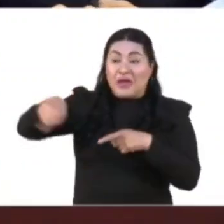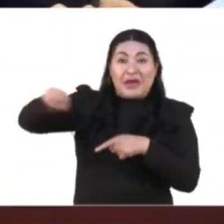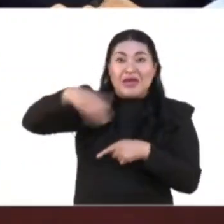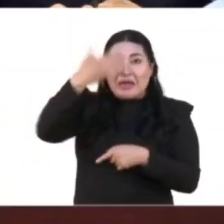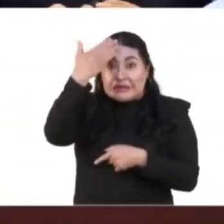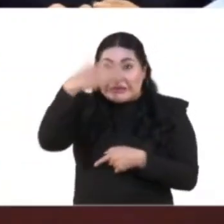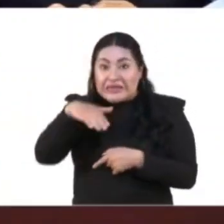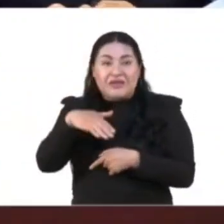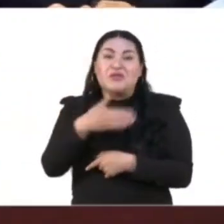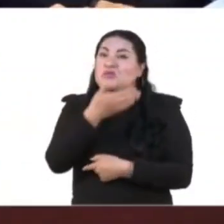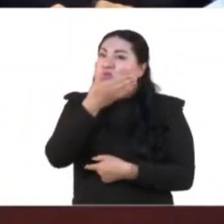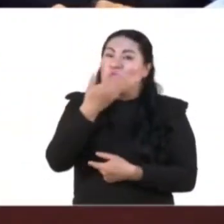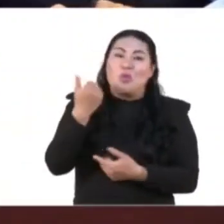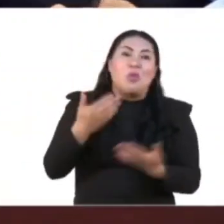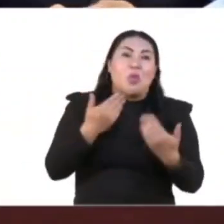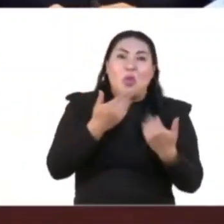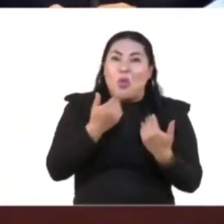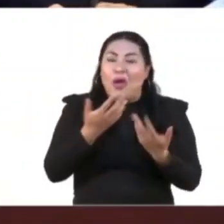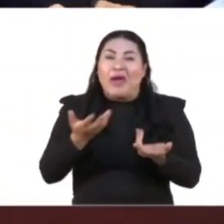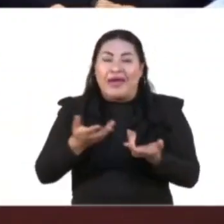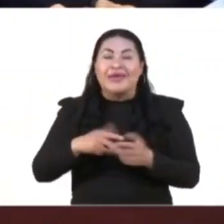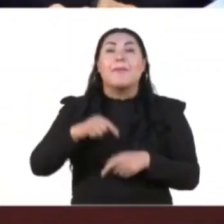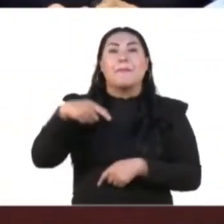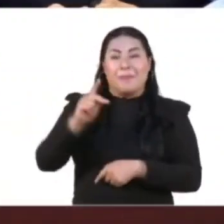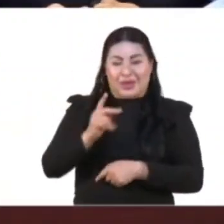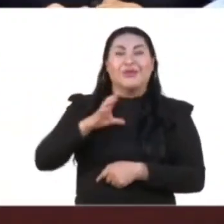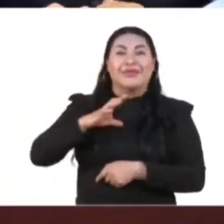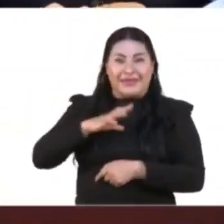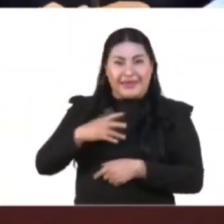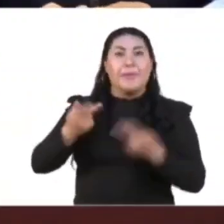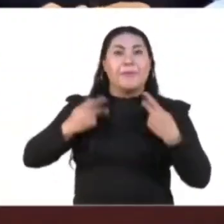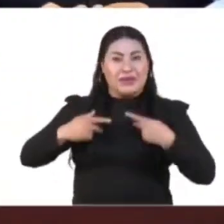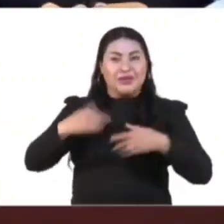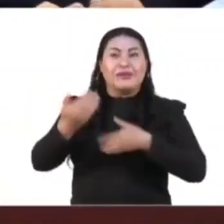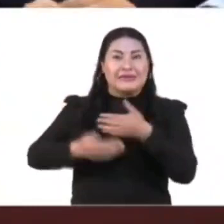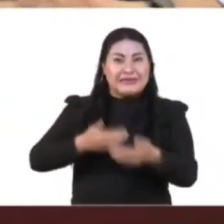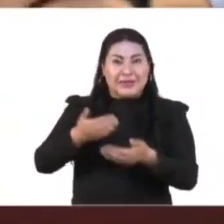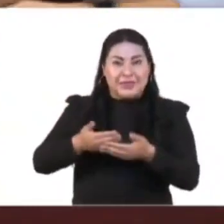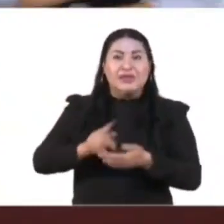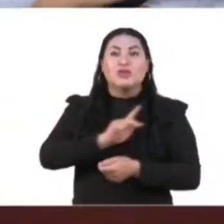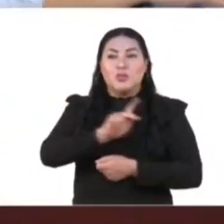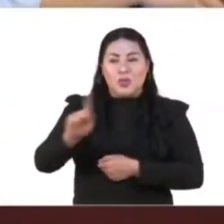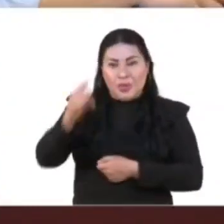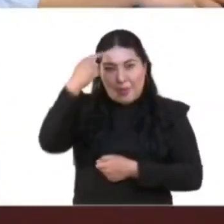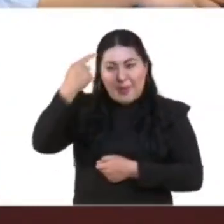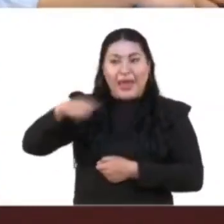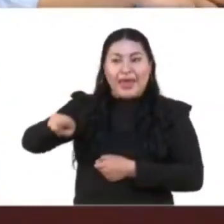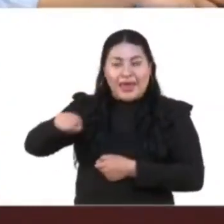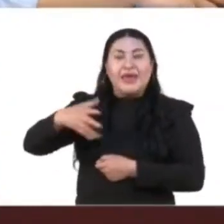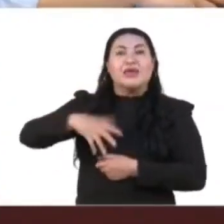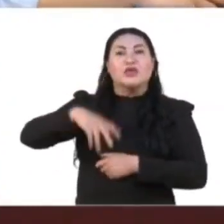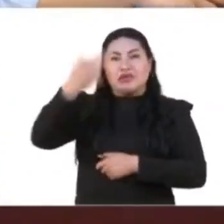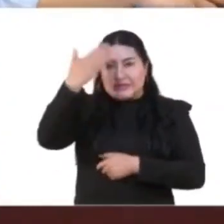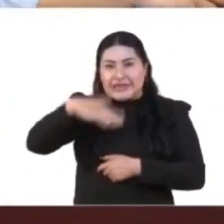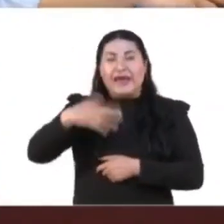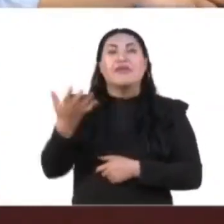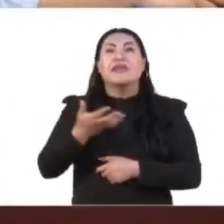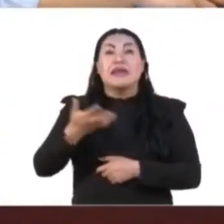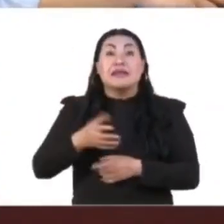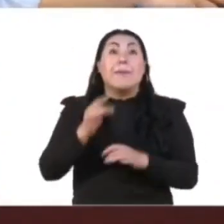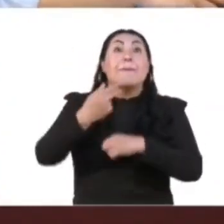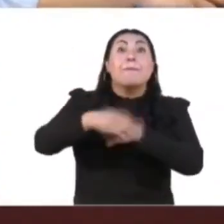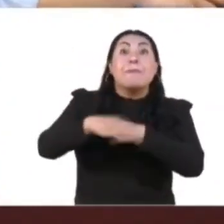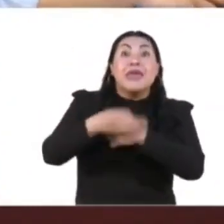hay 450 servidores públicos que están capacitados para ello, en lo que llegan las personas, sea Secretaría de Marina,